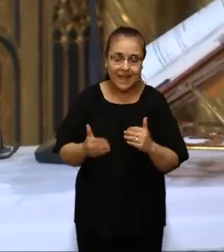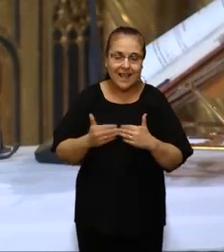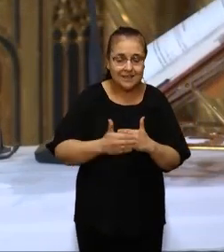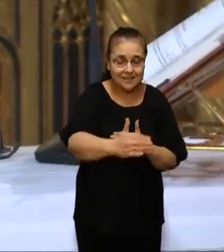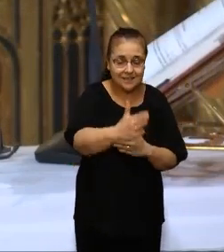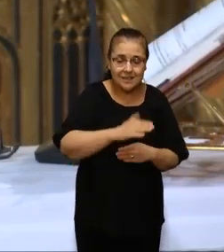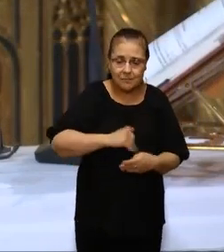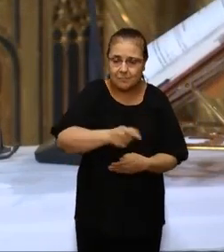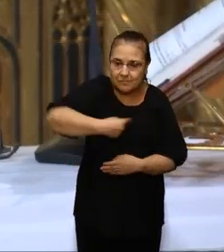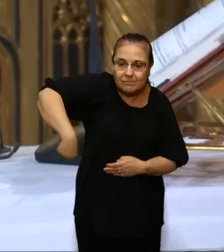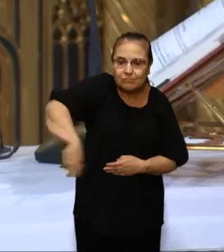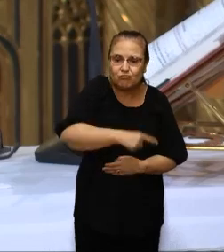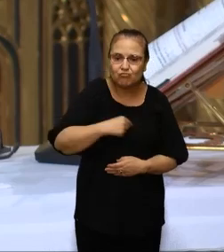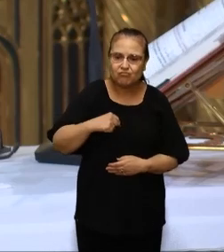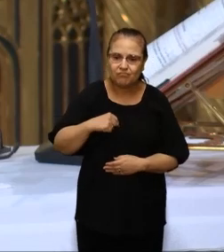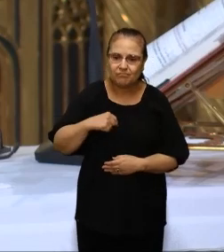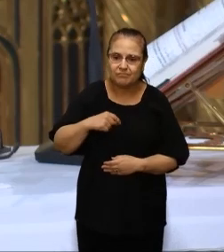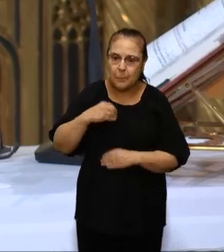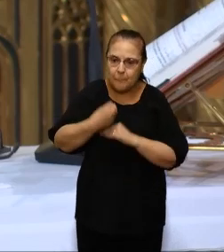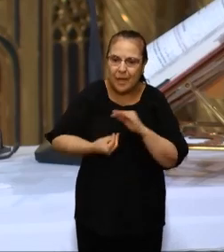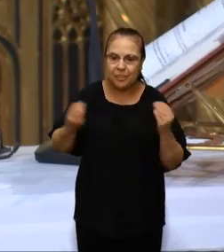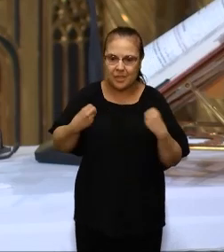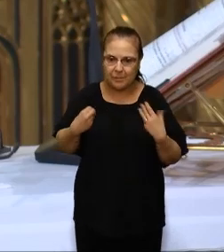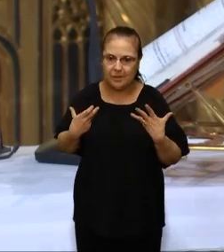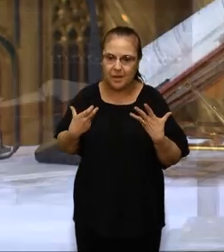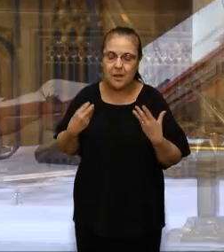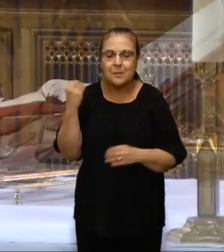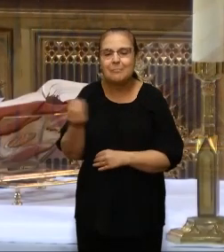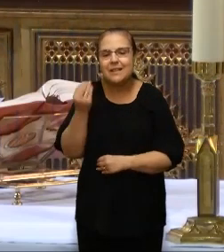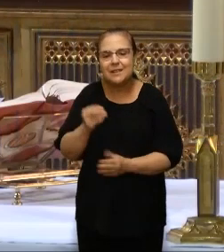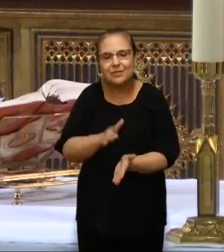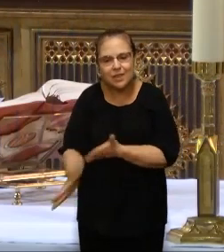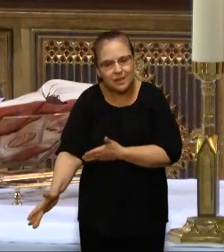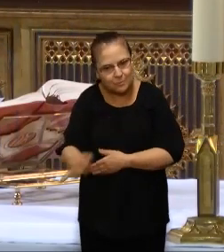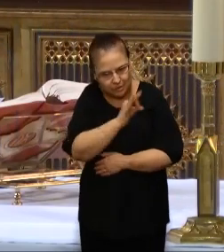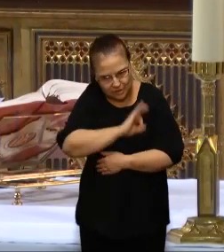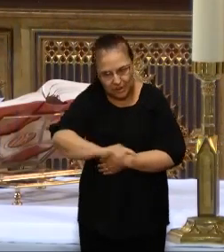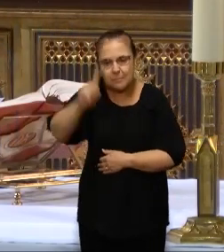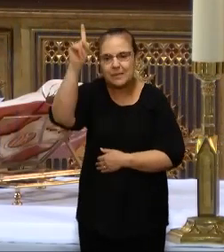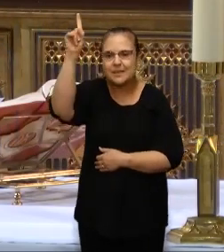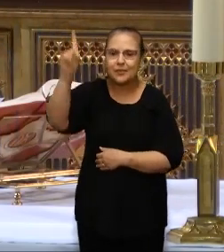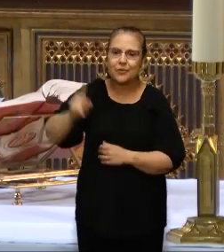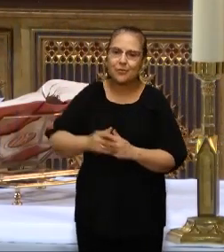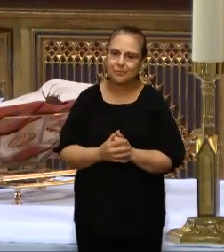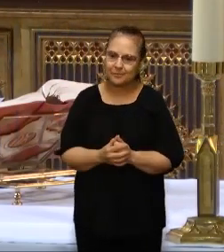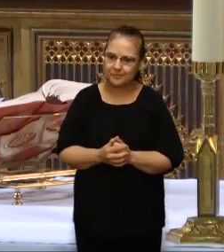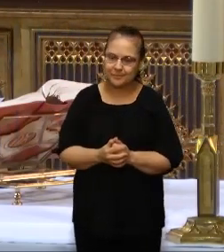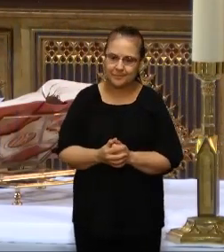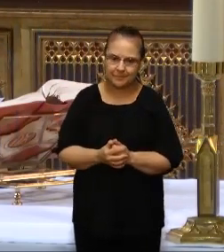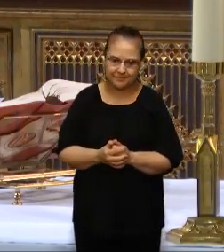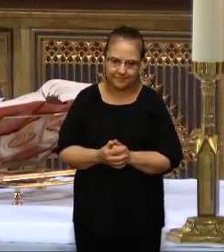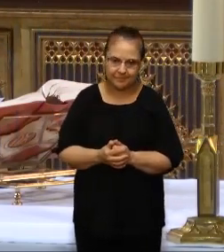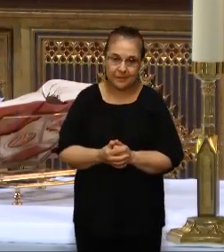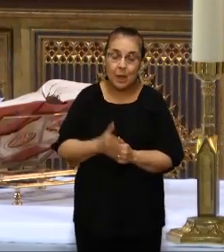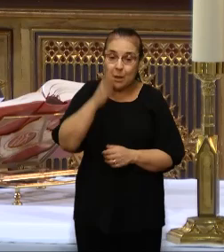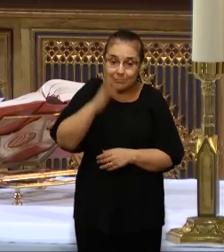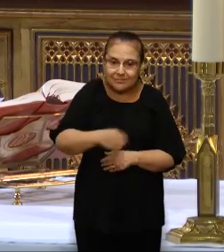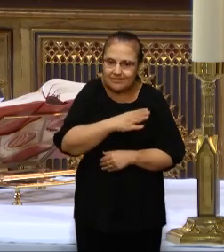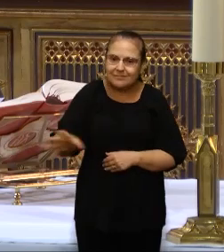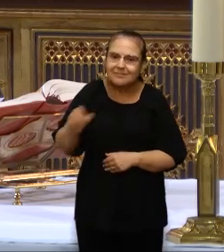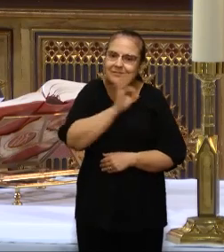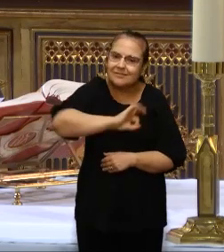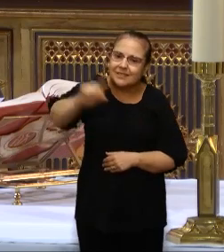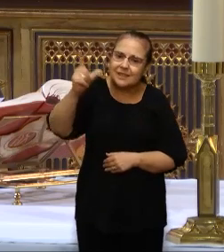presentamos. Él será para nosotros pan de vida. Bendito seas por siempre, Señor. Bendito